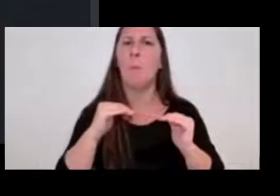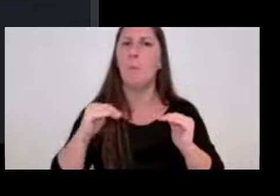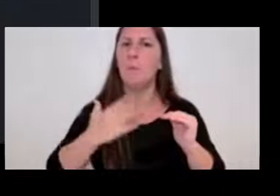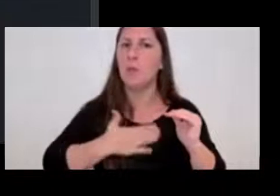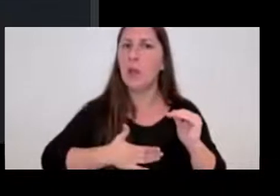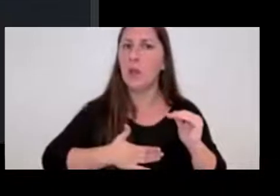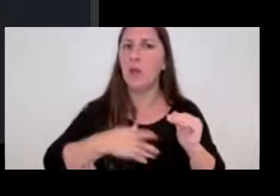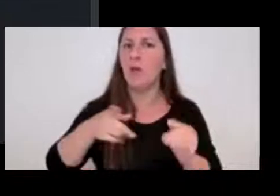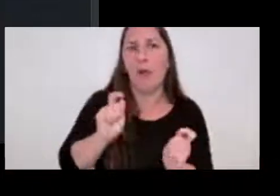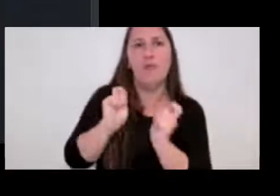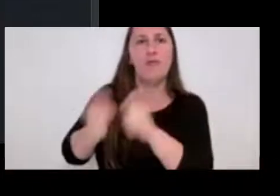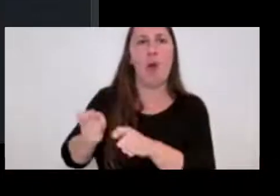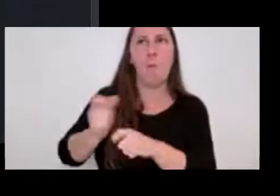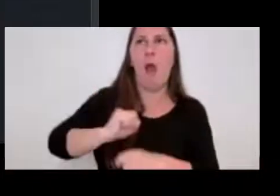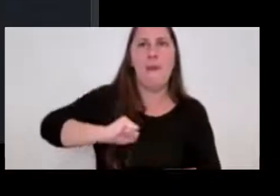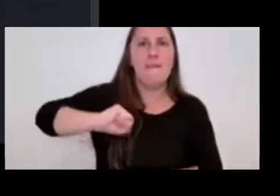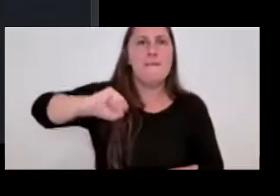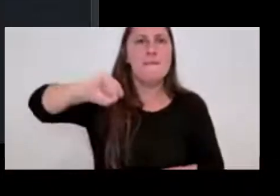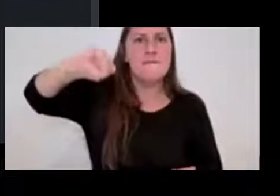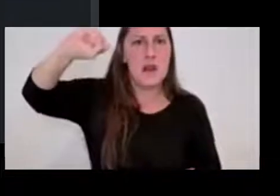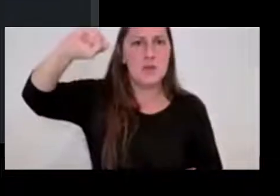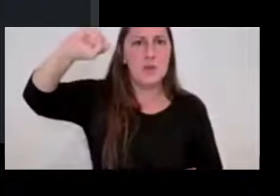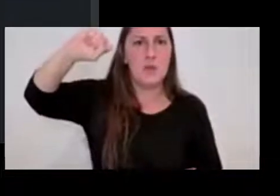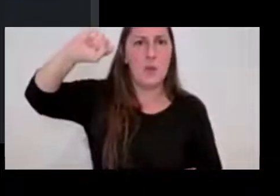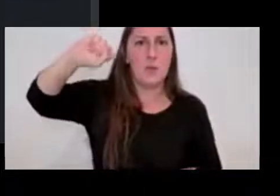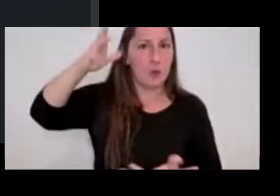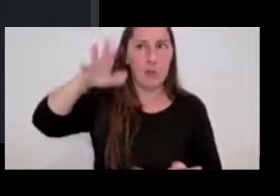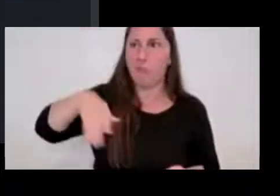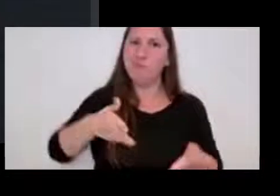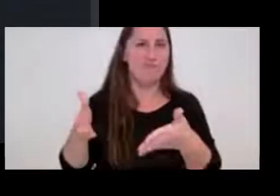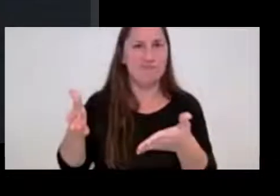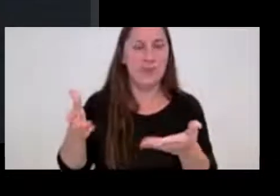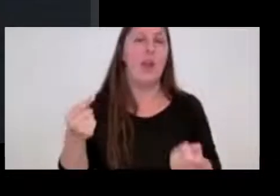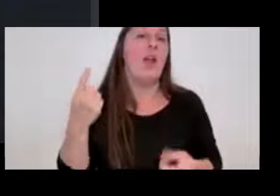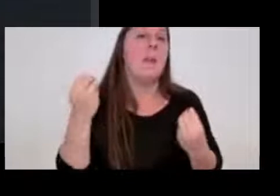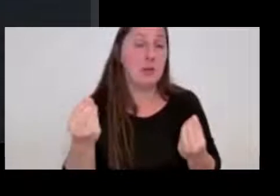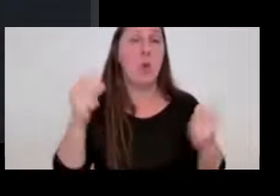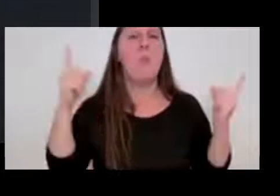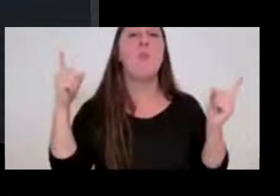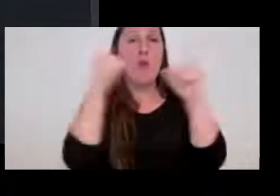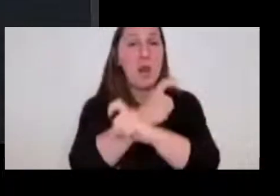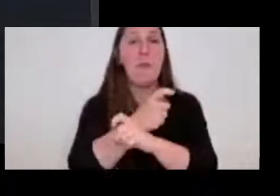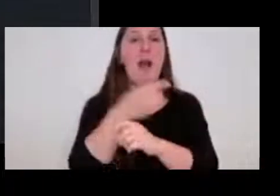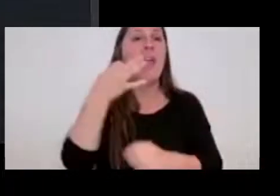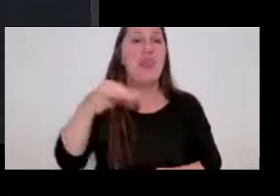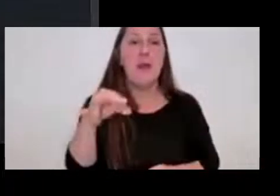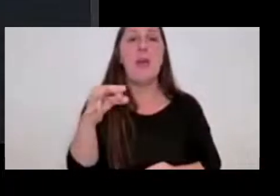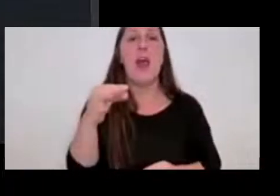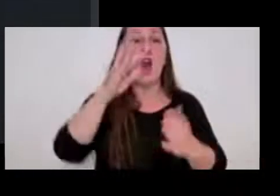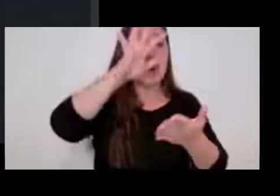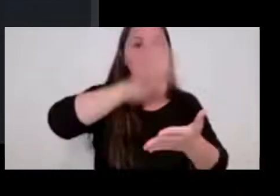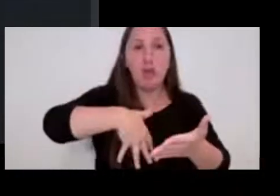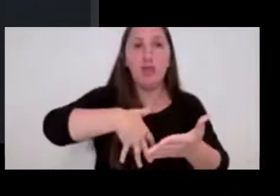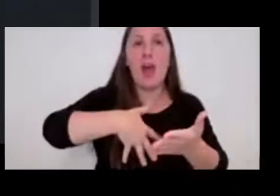inflación. Y empezaron a perder por otro lado, digamos. Porque claro, tenían que empezar a hacer, en vez de notas de